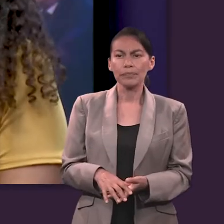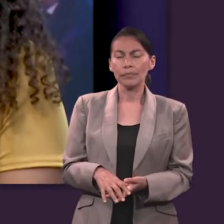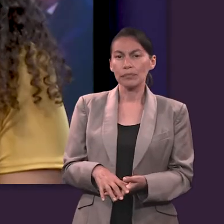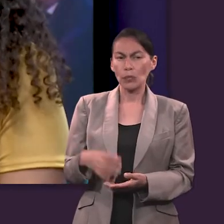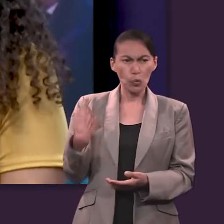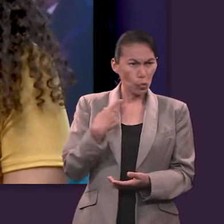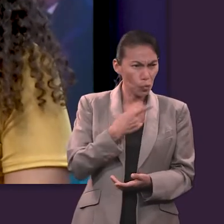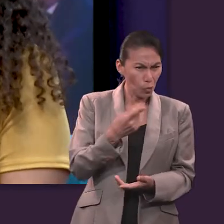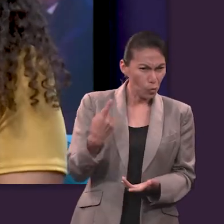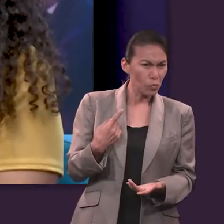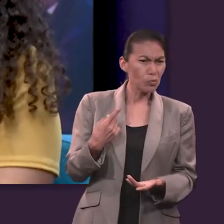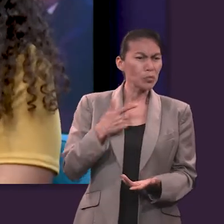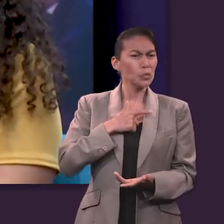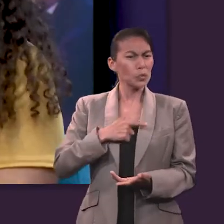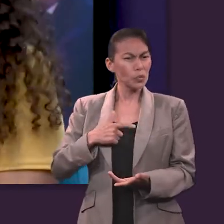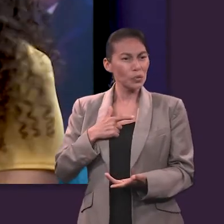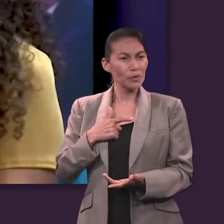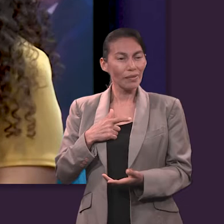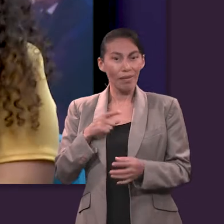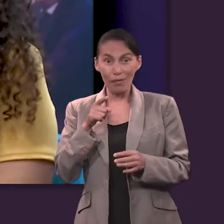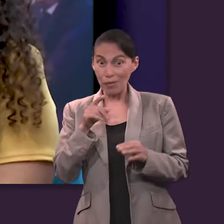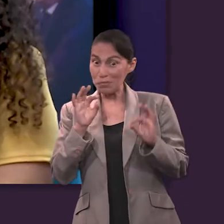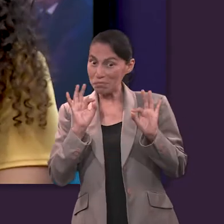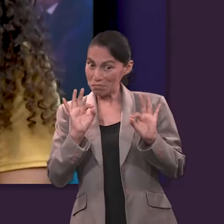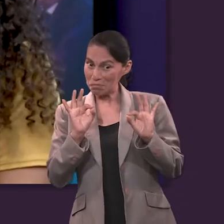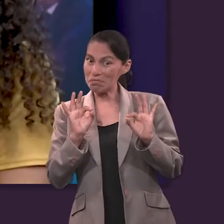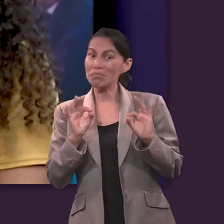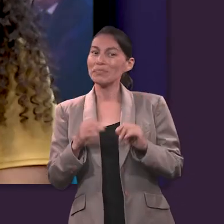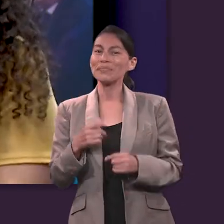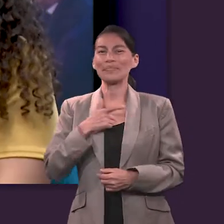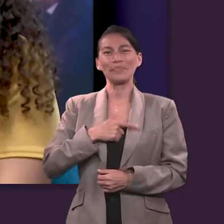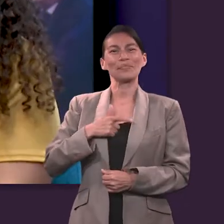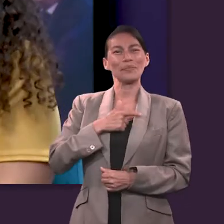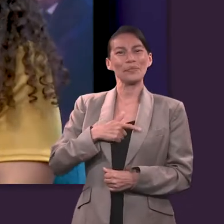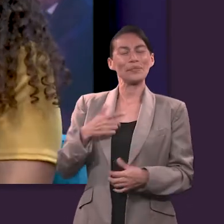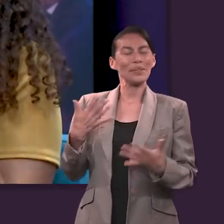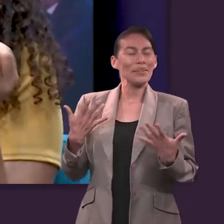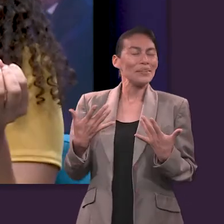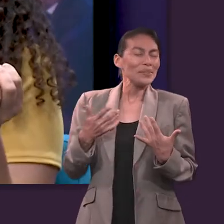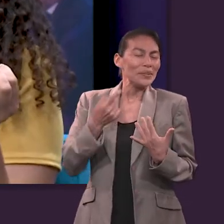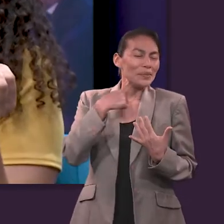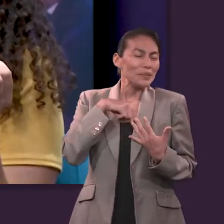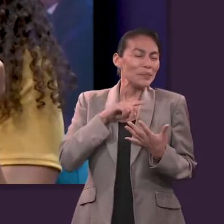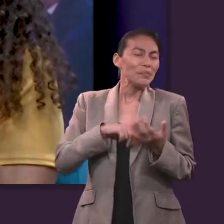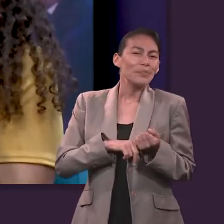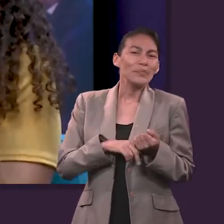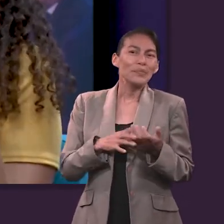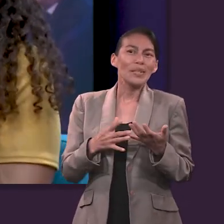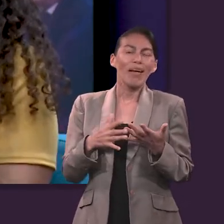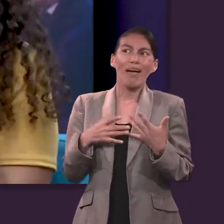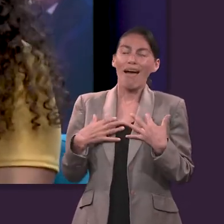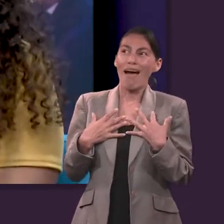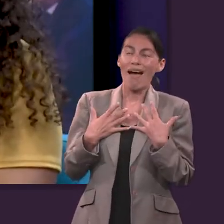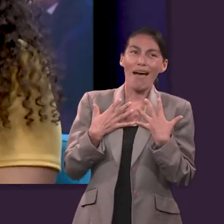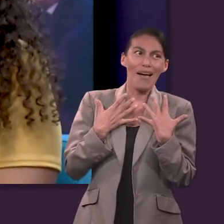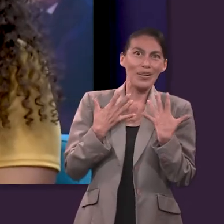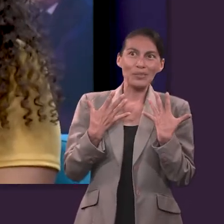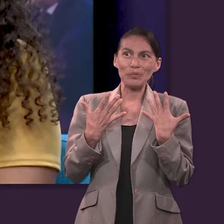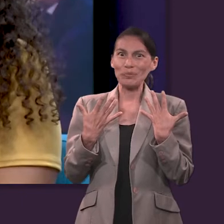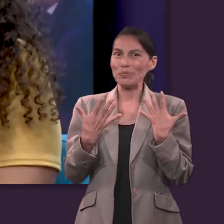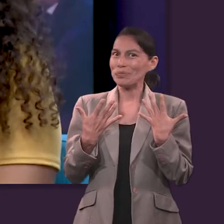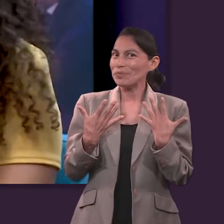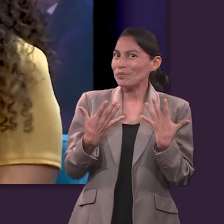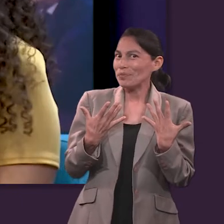a todos nos gusta cuando nos reconocen que hicimos algo bien. Como que hay algo por dentro que se activa y nos